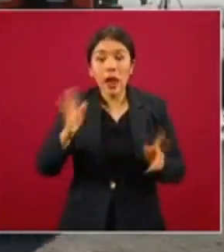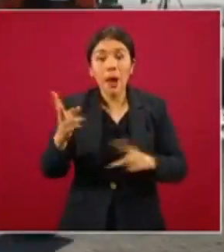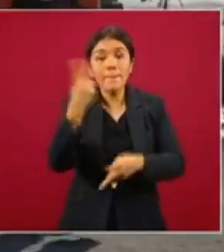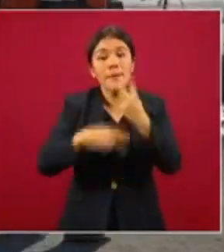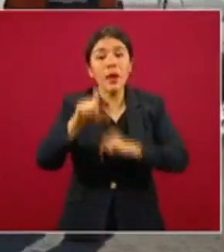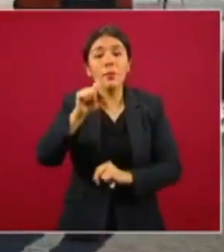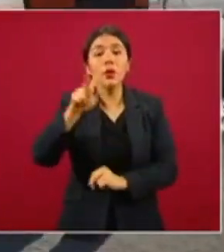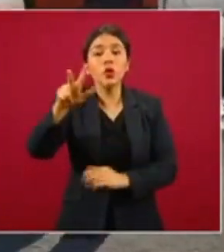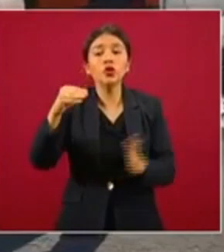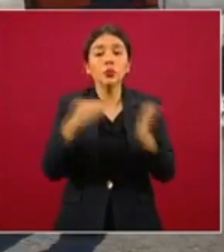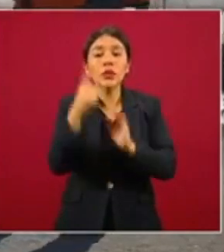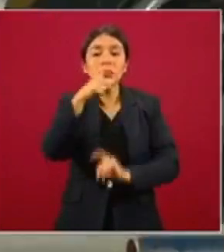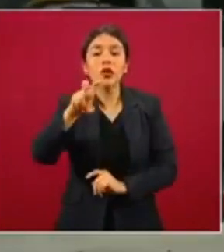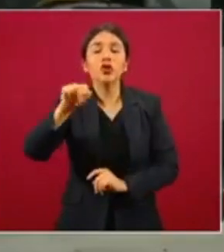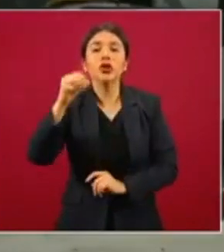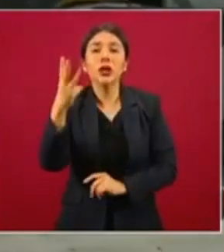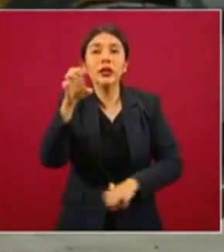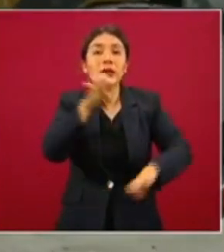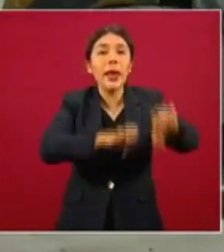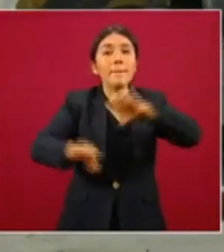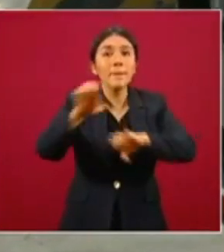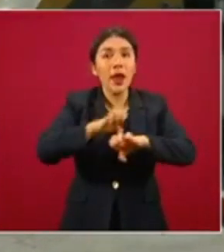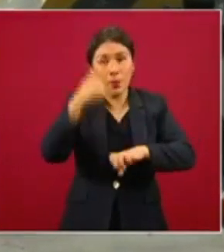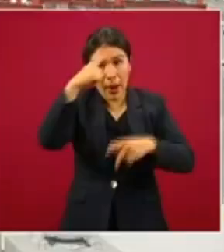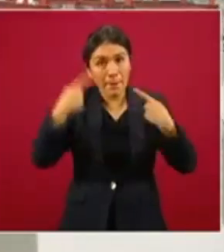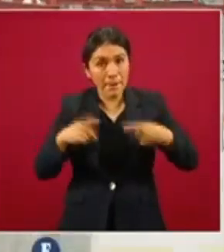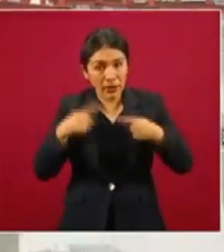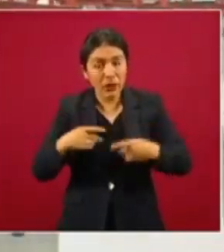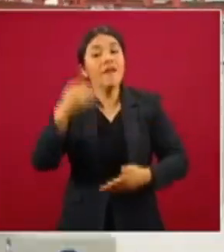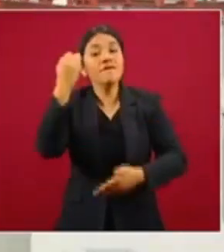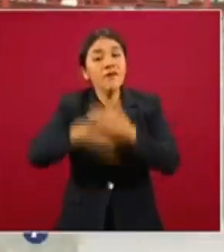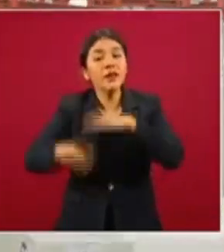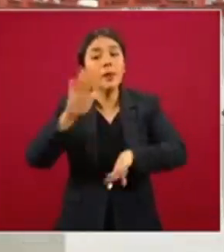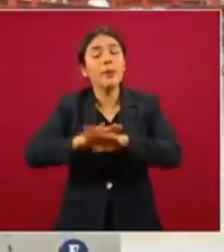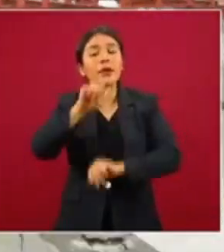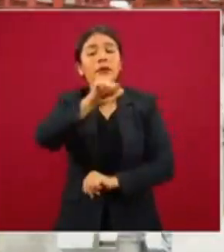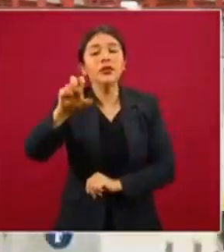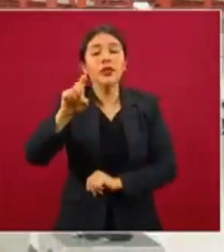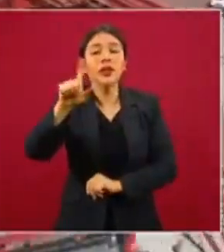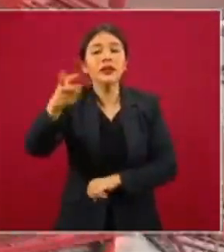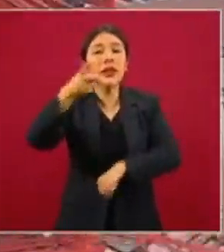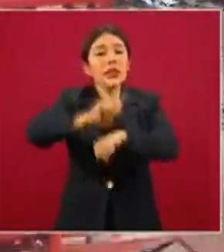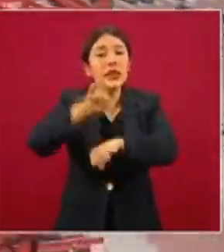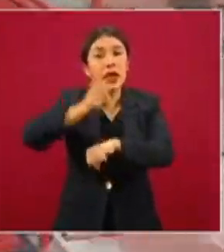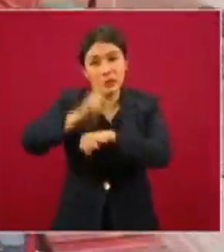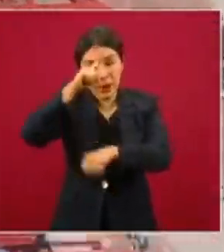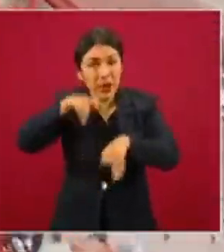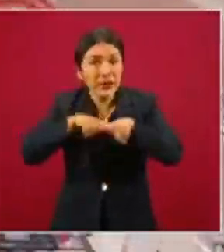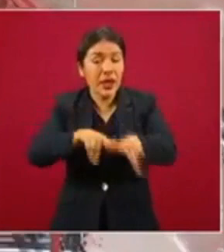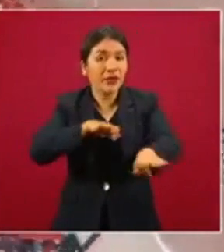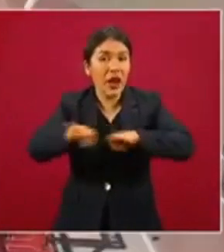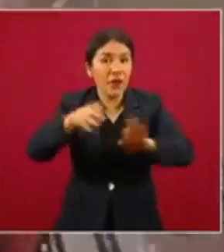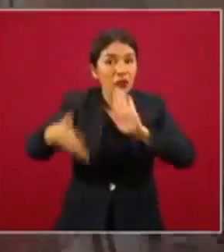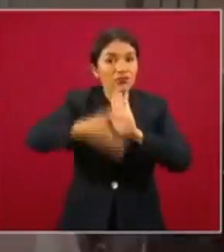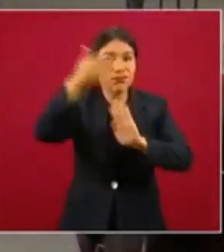generado 28.183 empleos civiles. Faltan 637 días de